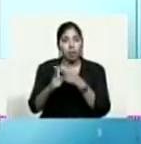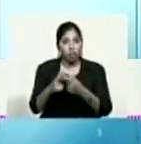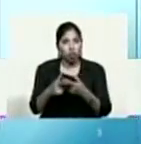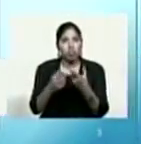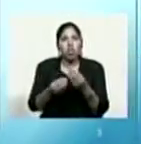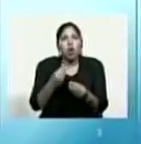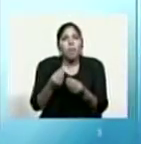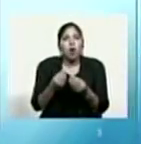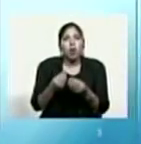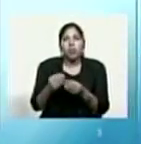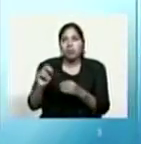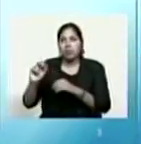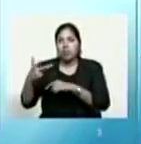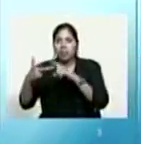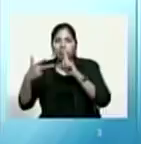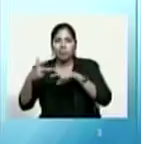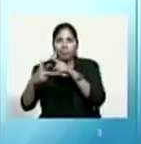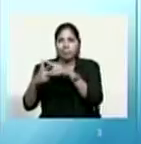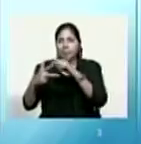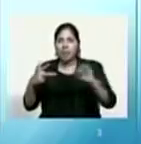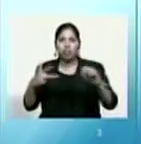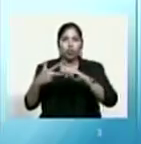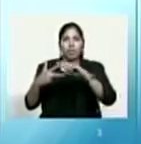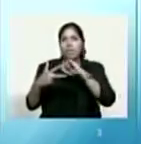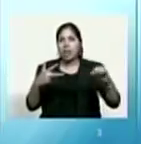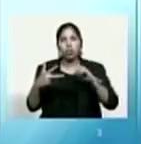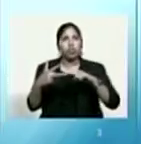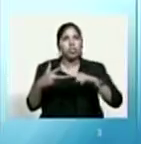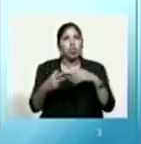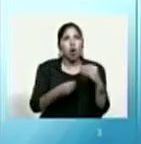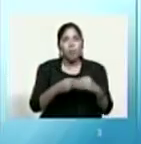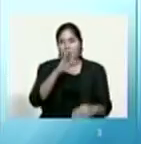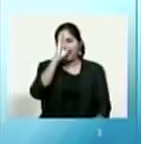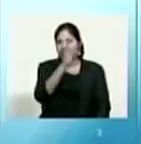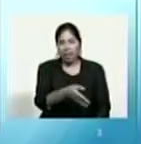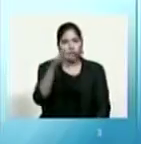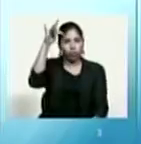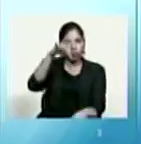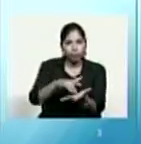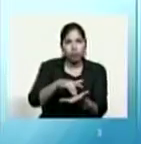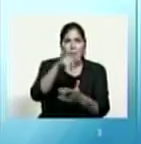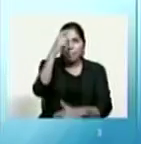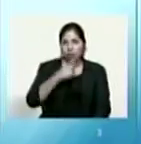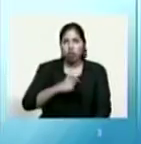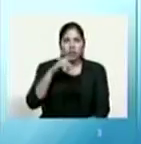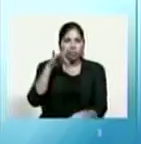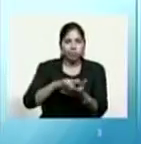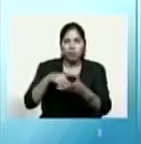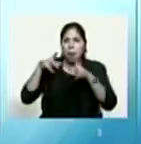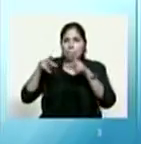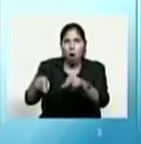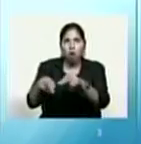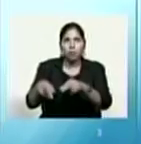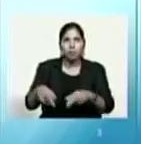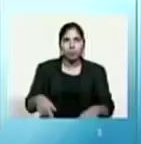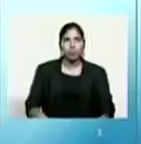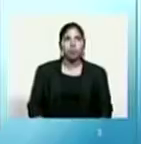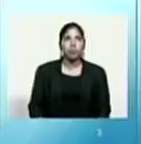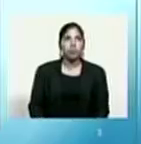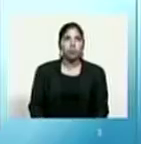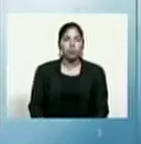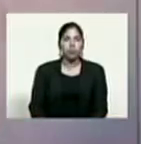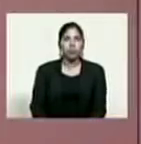física, a los sabotajes directos, a la acción